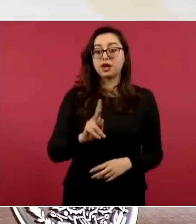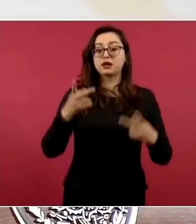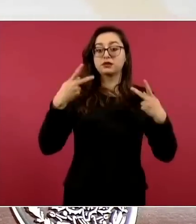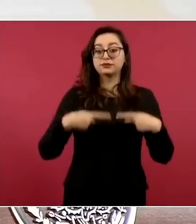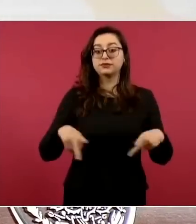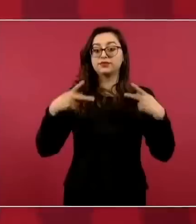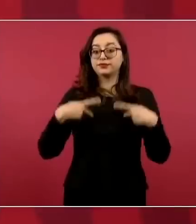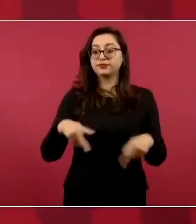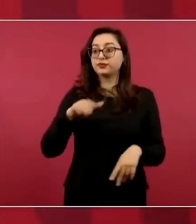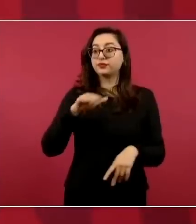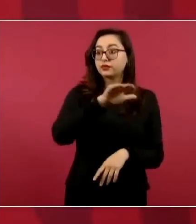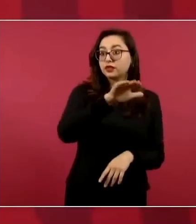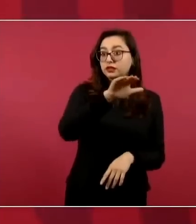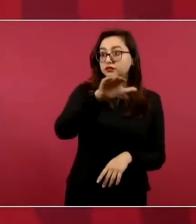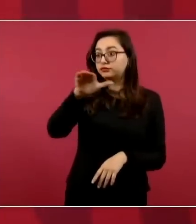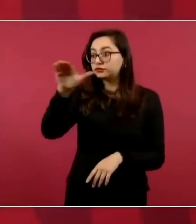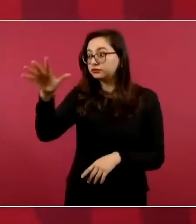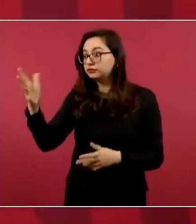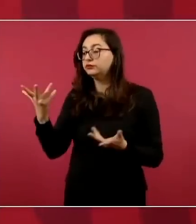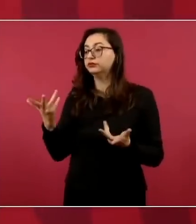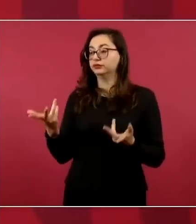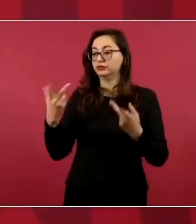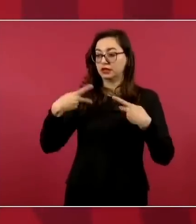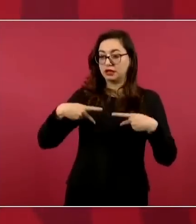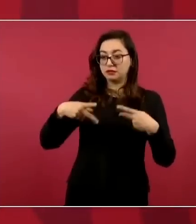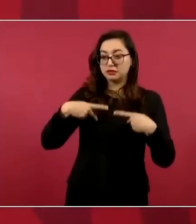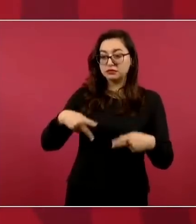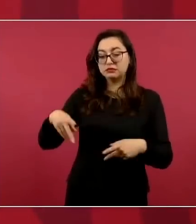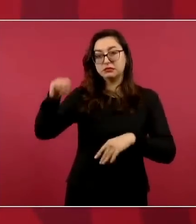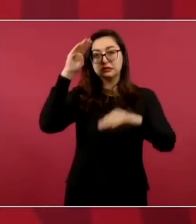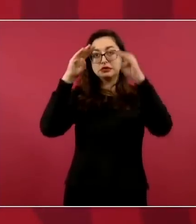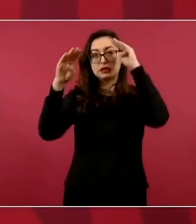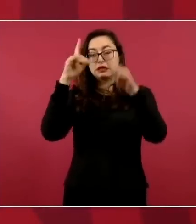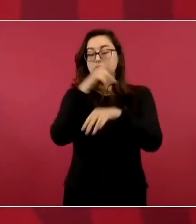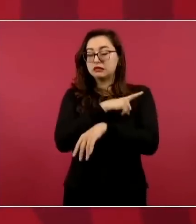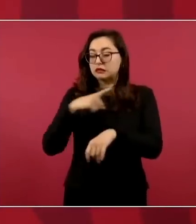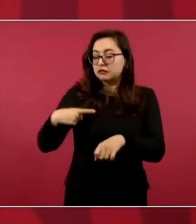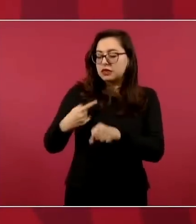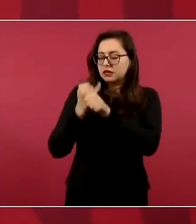el lamentable atentado a Ciro Gómez Leiva.